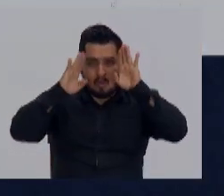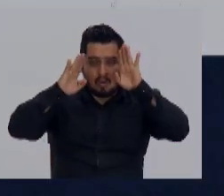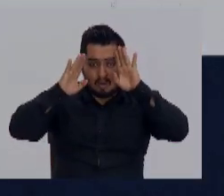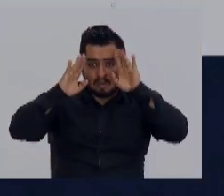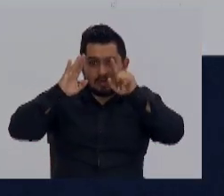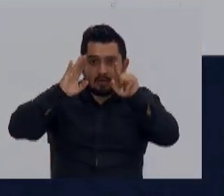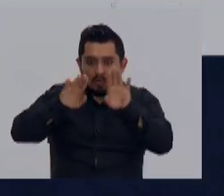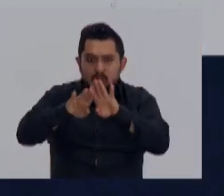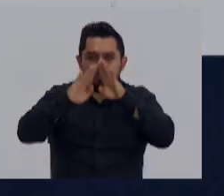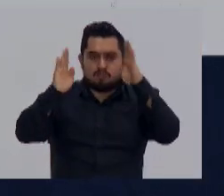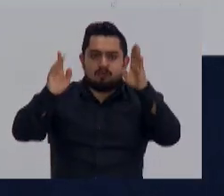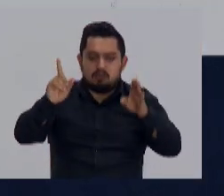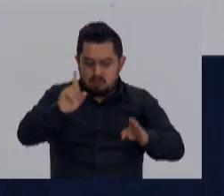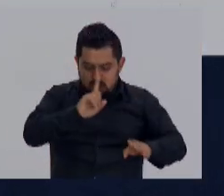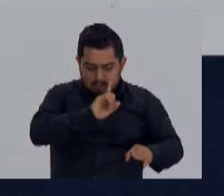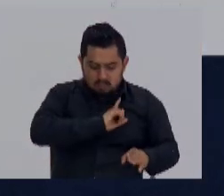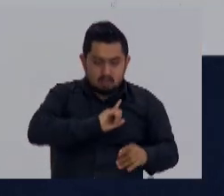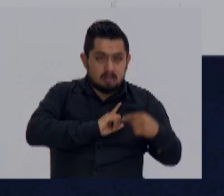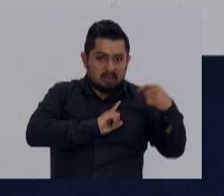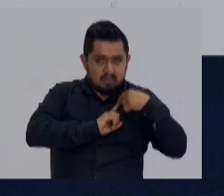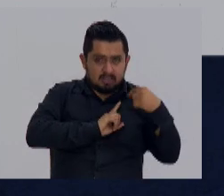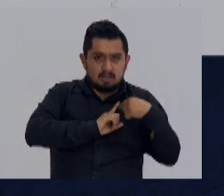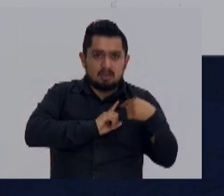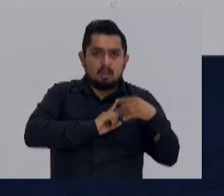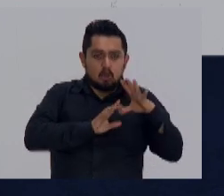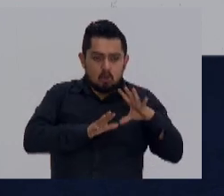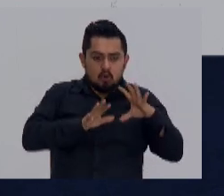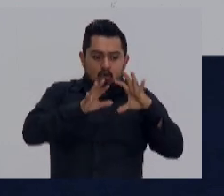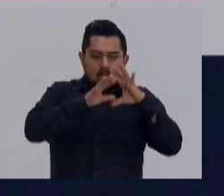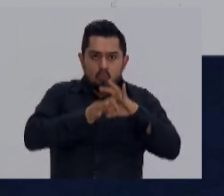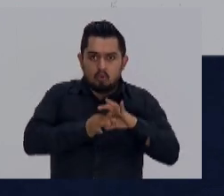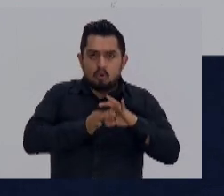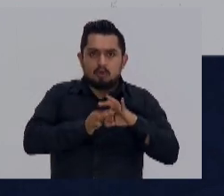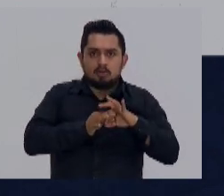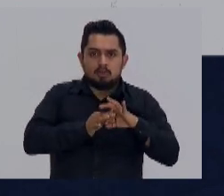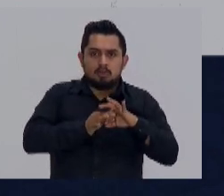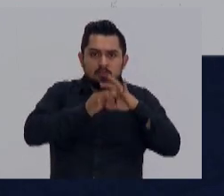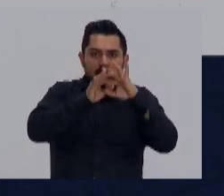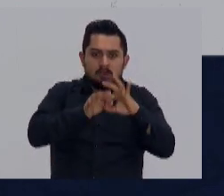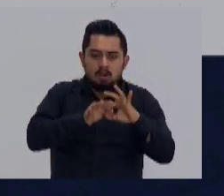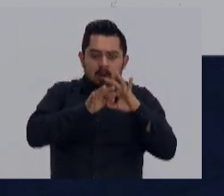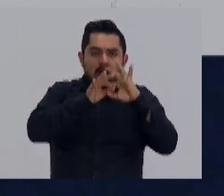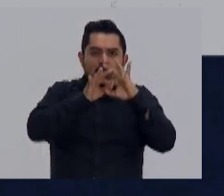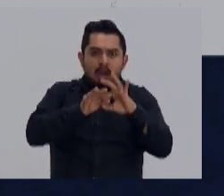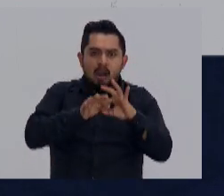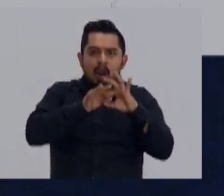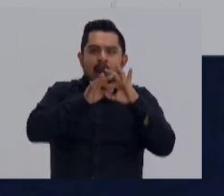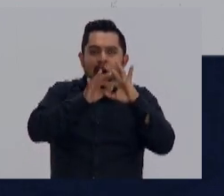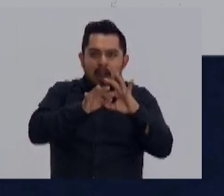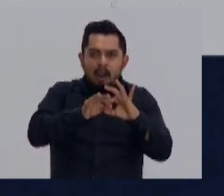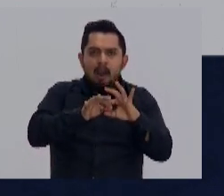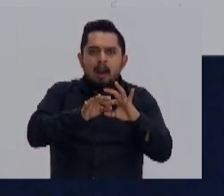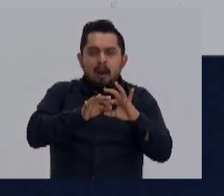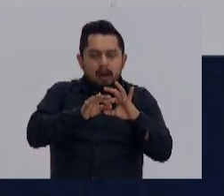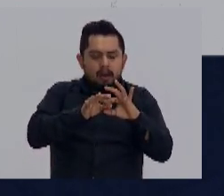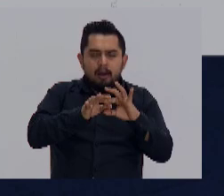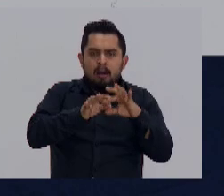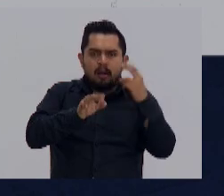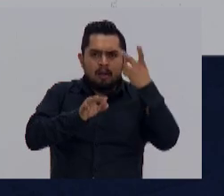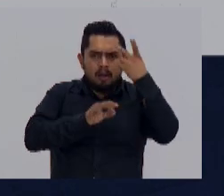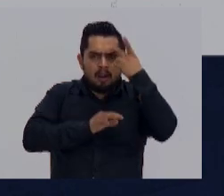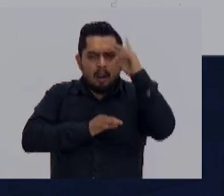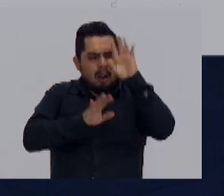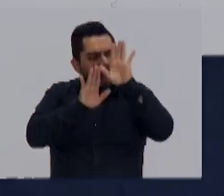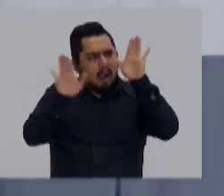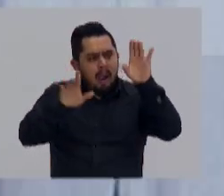la puerta, entraré a él y cenaré con él y él conmigo. Cenar con